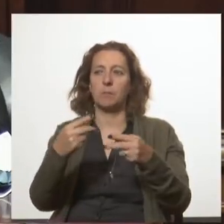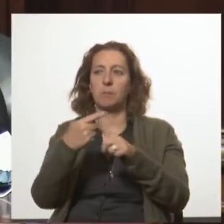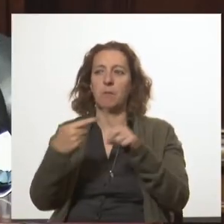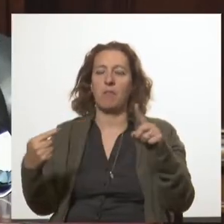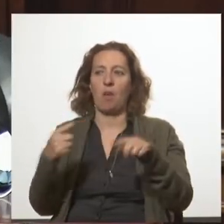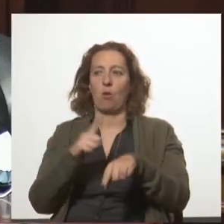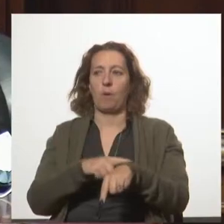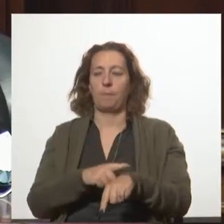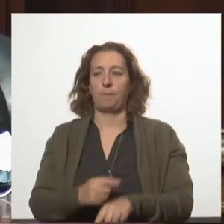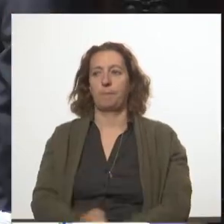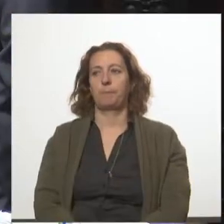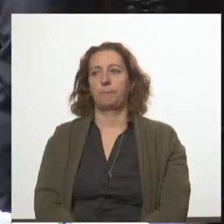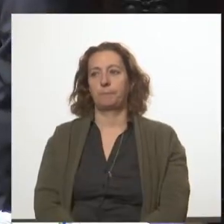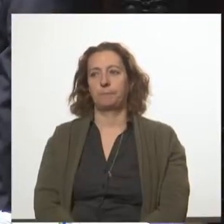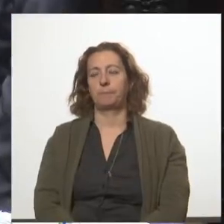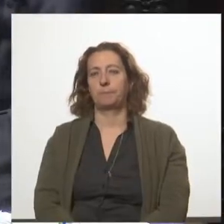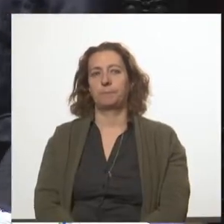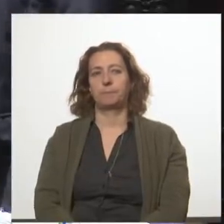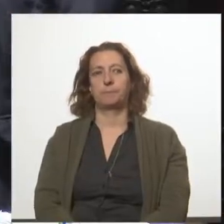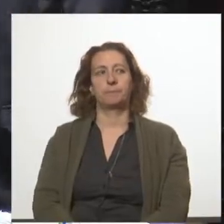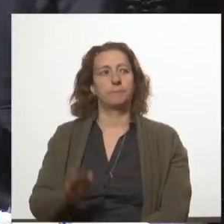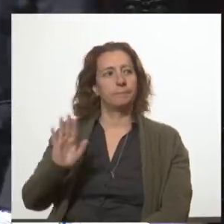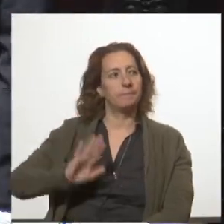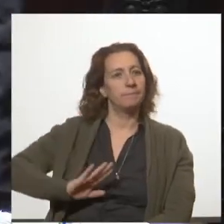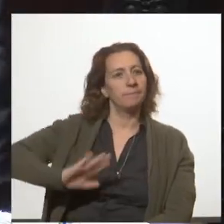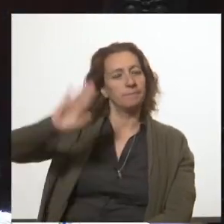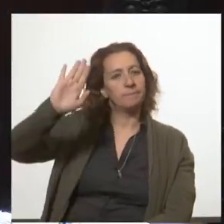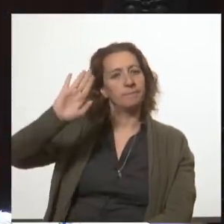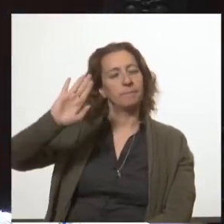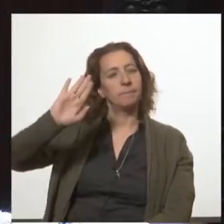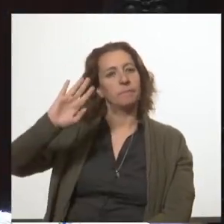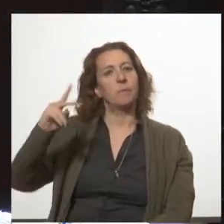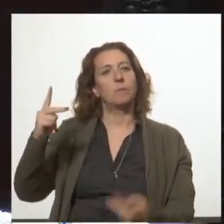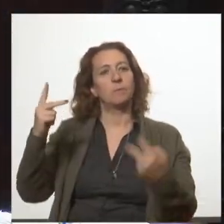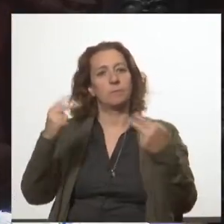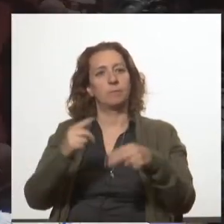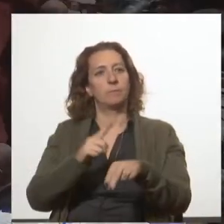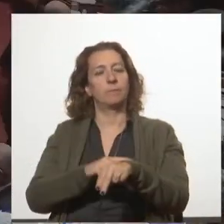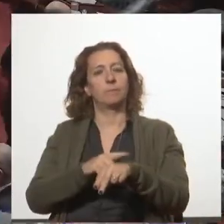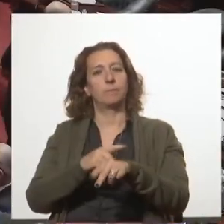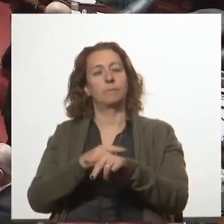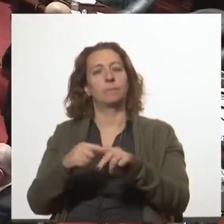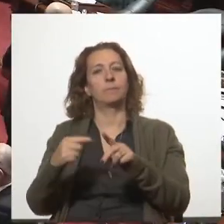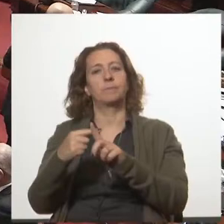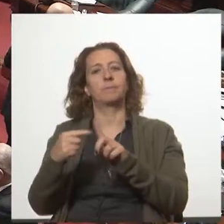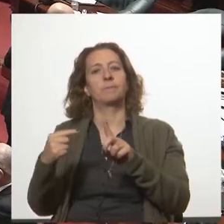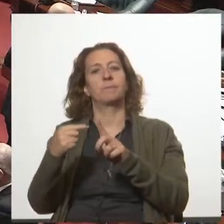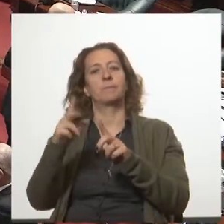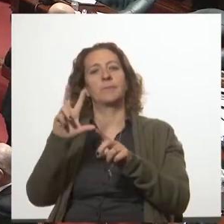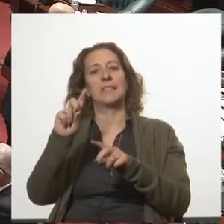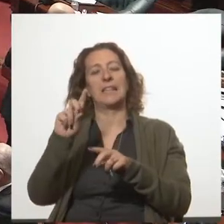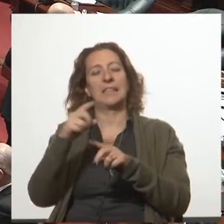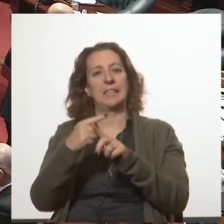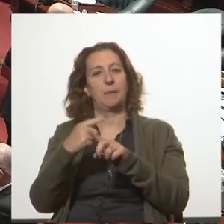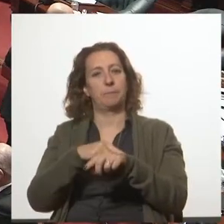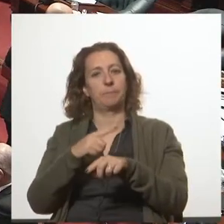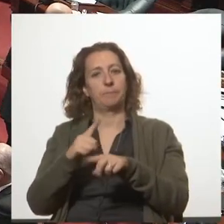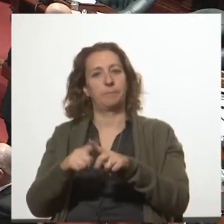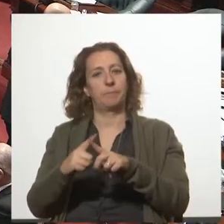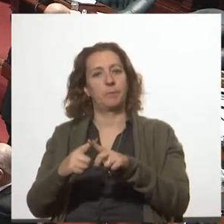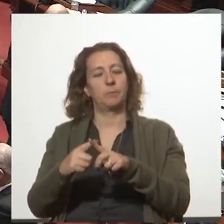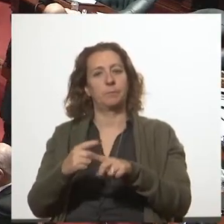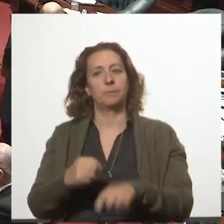minutos procedemos a botar un cuarto intermedio de 30 minutos por la afirmativa sírvase expresar